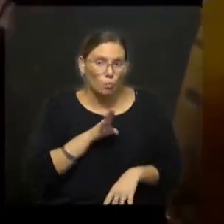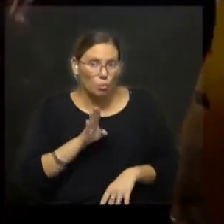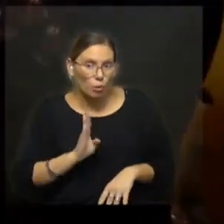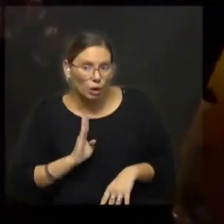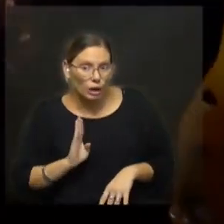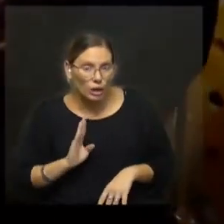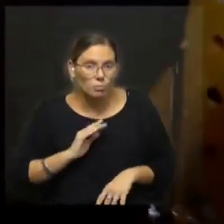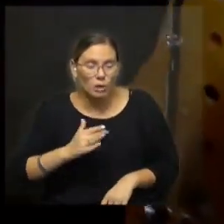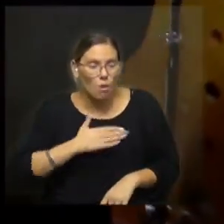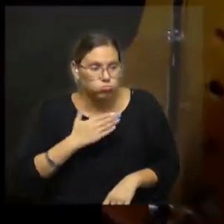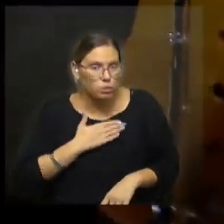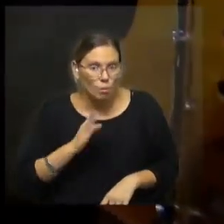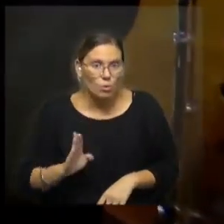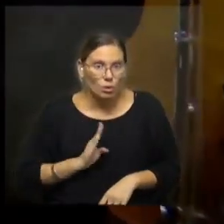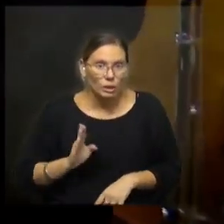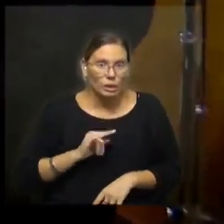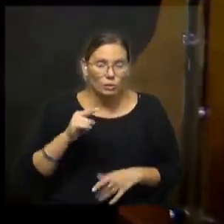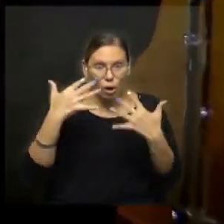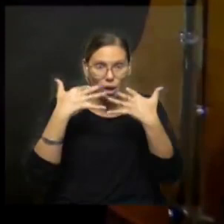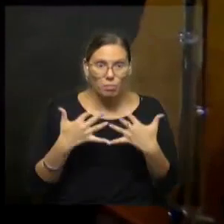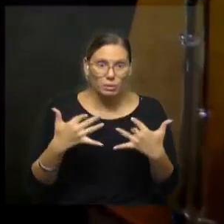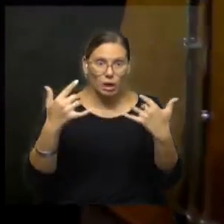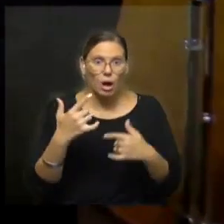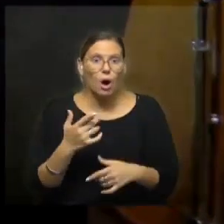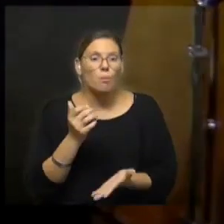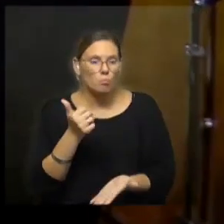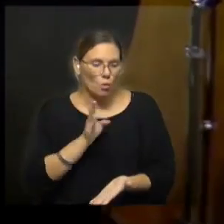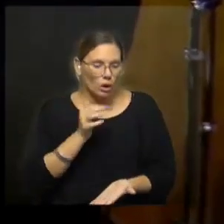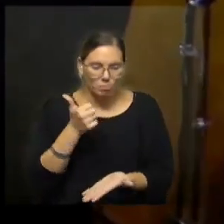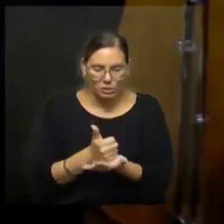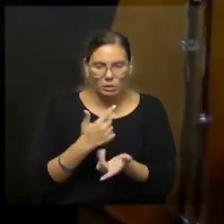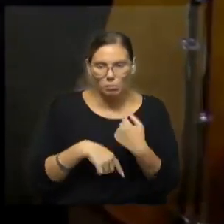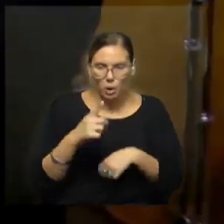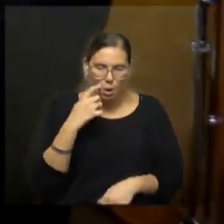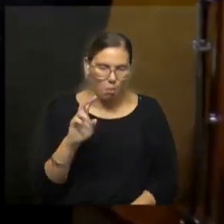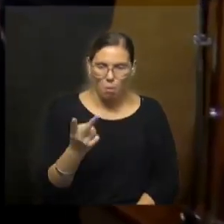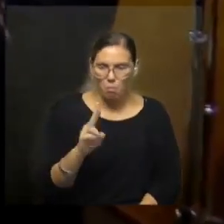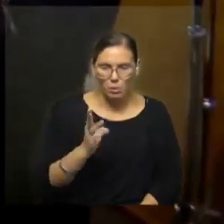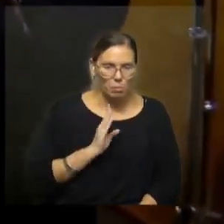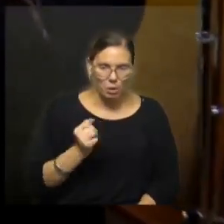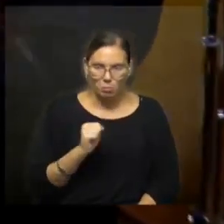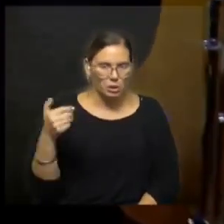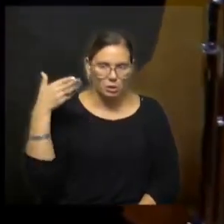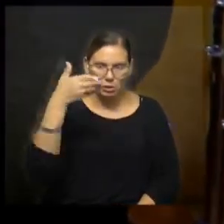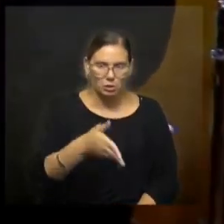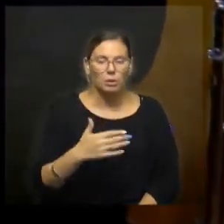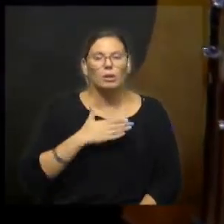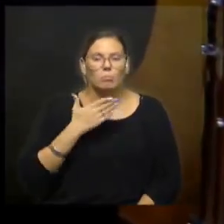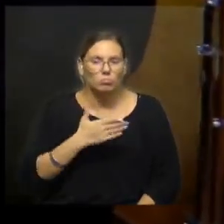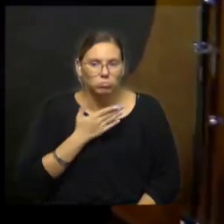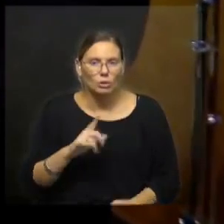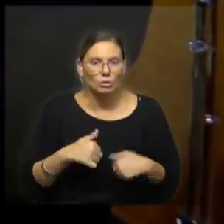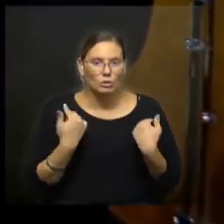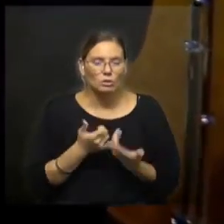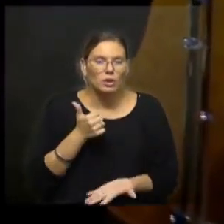era como reivindicación de mujeres. Esto es un espectáculo que se llama Mujer Presente, pero es para hombres y mujeres, para todos. Porque lo que reivindicamos nosotros es el